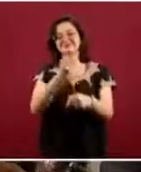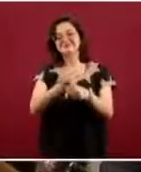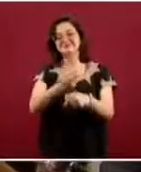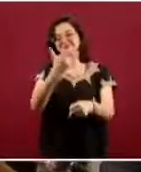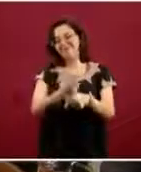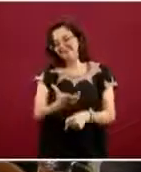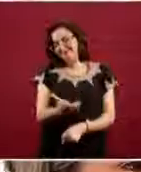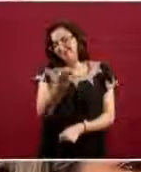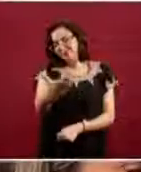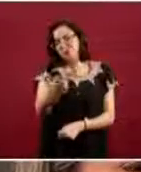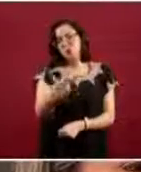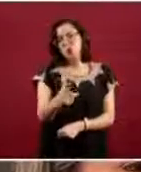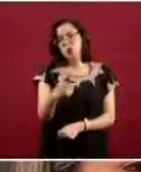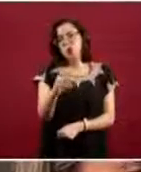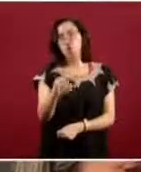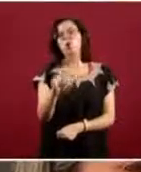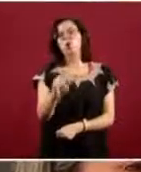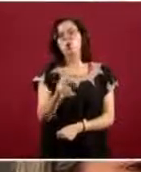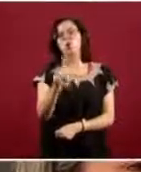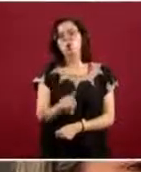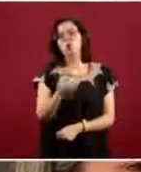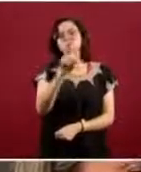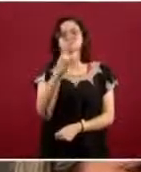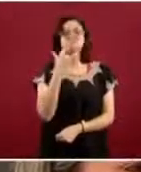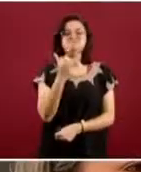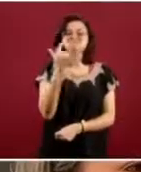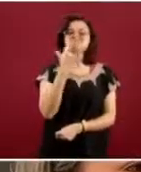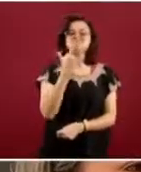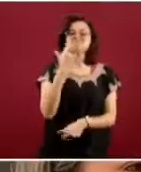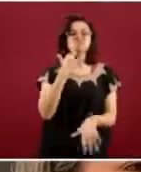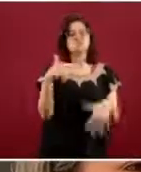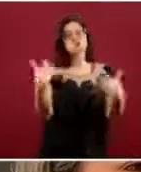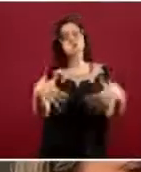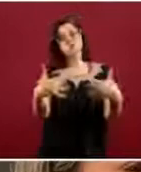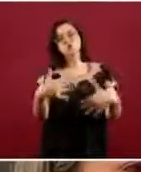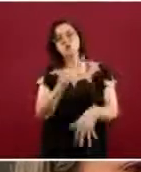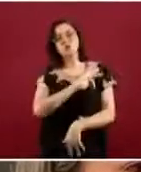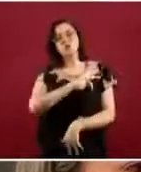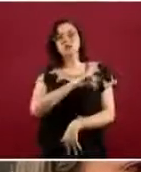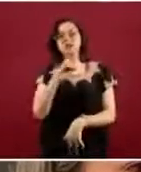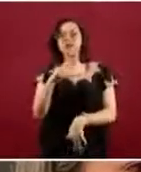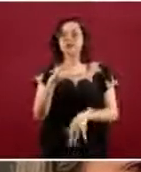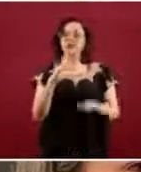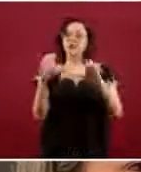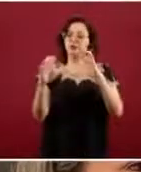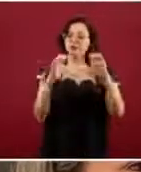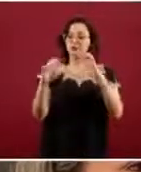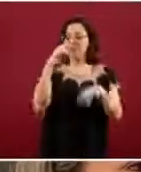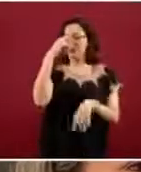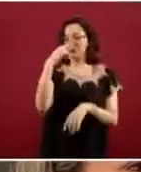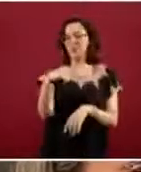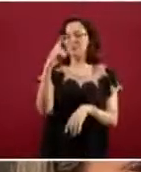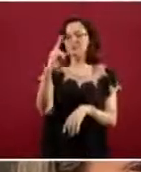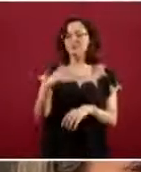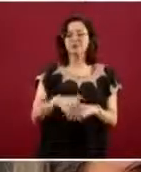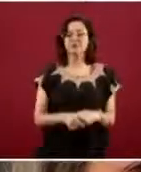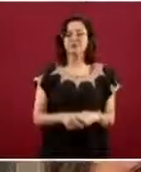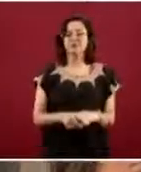Hugo López-Gatell, porque pues realmente nos ha inspirado su dedicación y facilidad de comunicarnos los pormenores de la enfermedad,